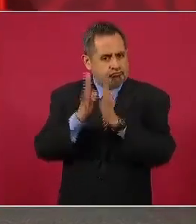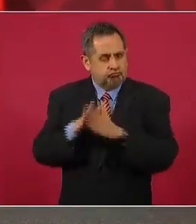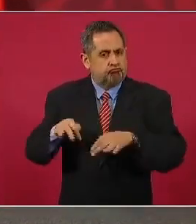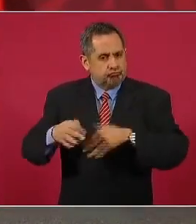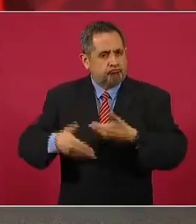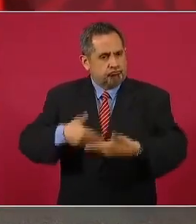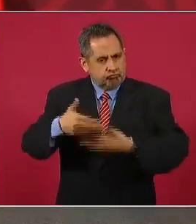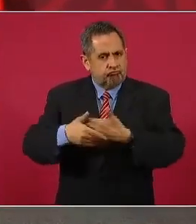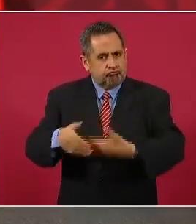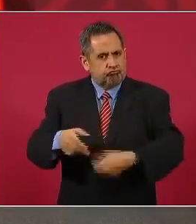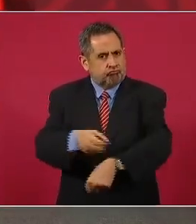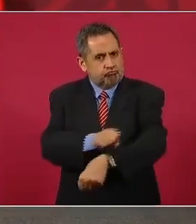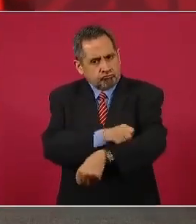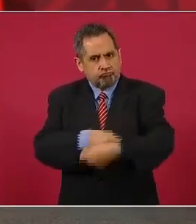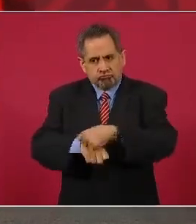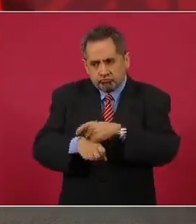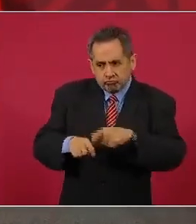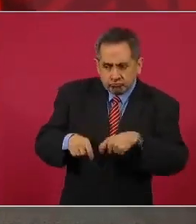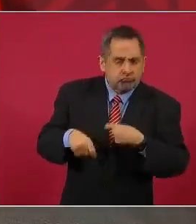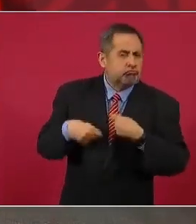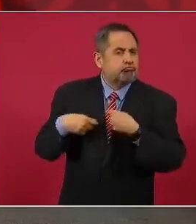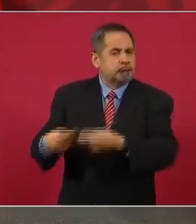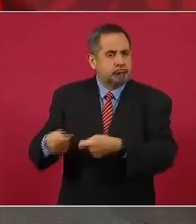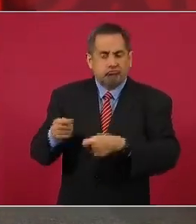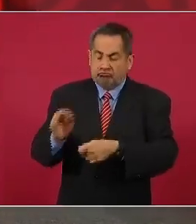sino que las mujeres están